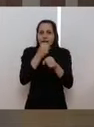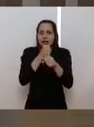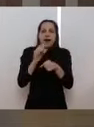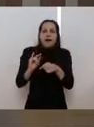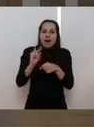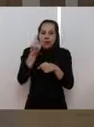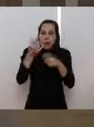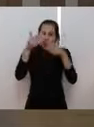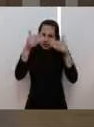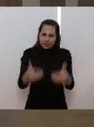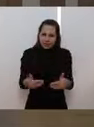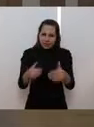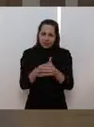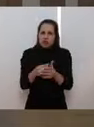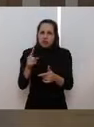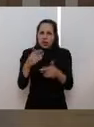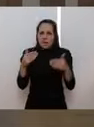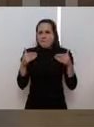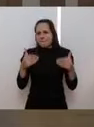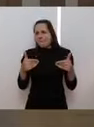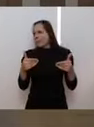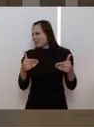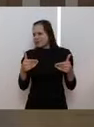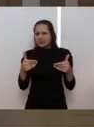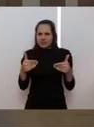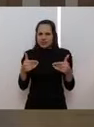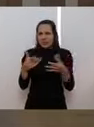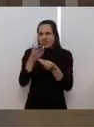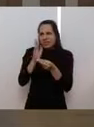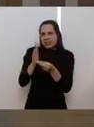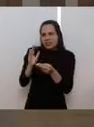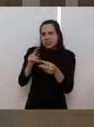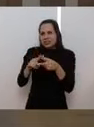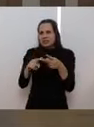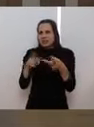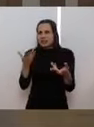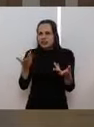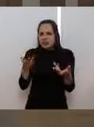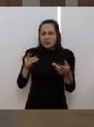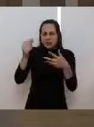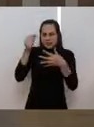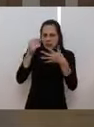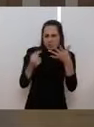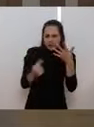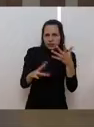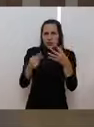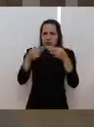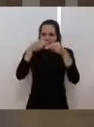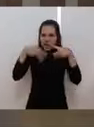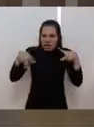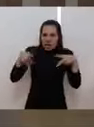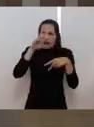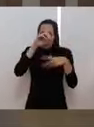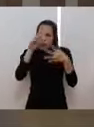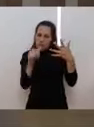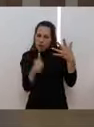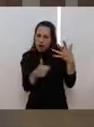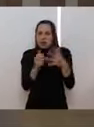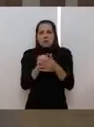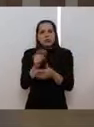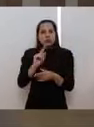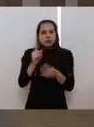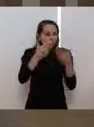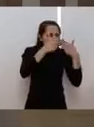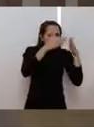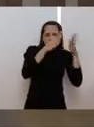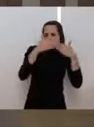no tenemos ninguna limitación y de creo etnia ni de género aquí el hospital militar abre sus puertas a